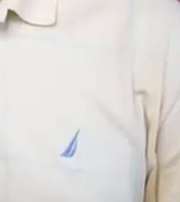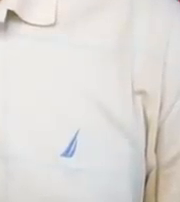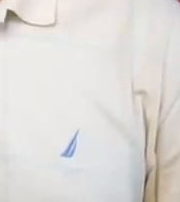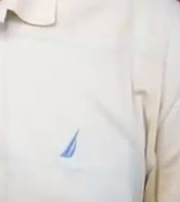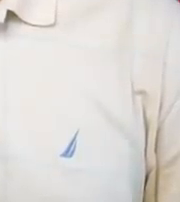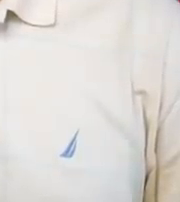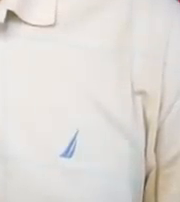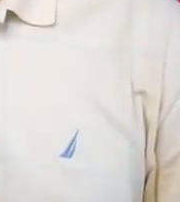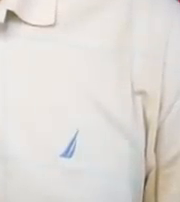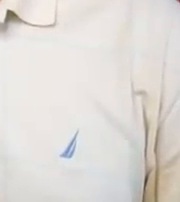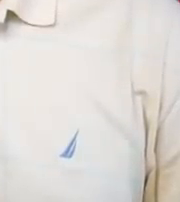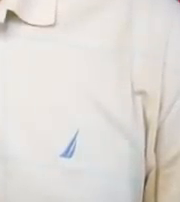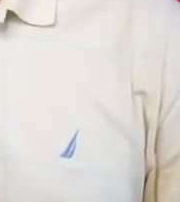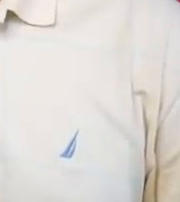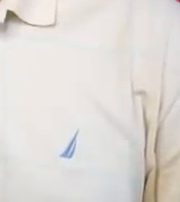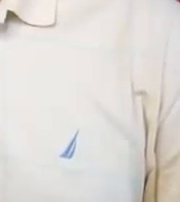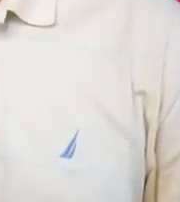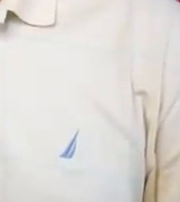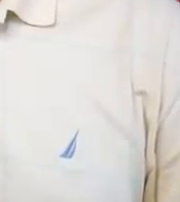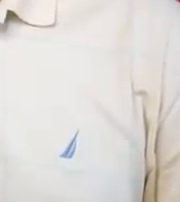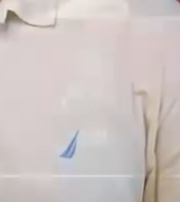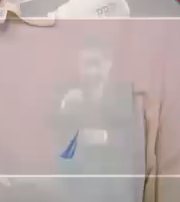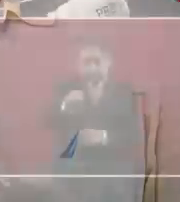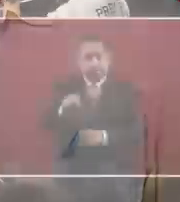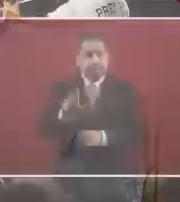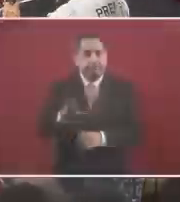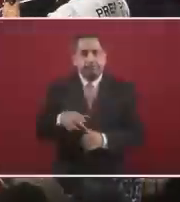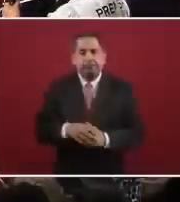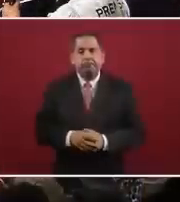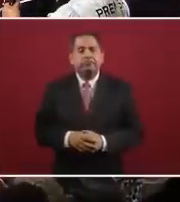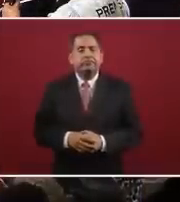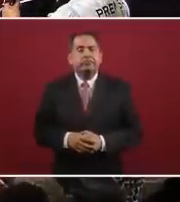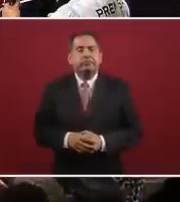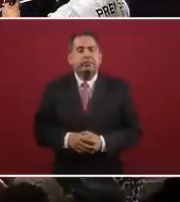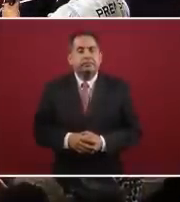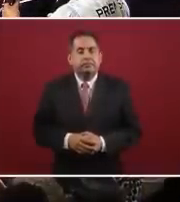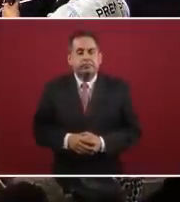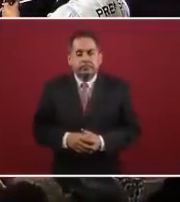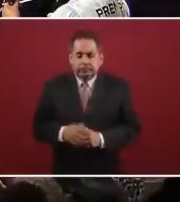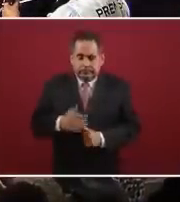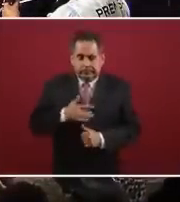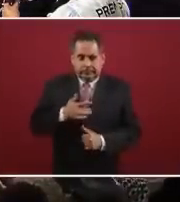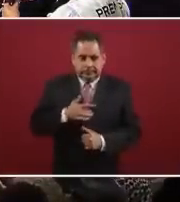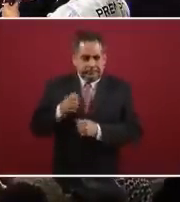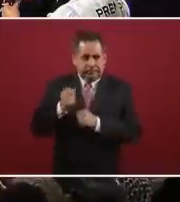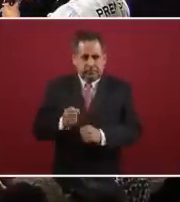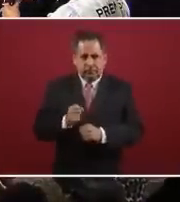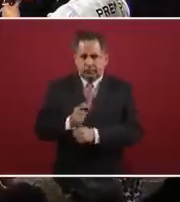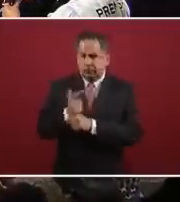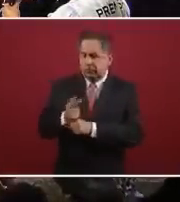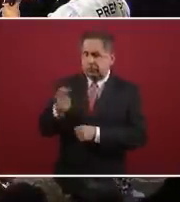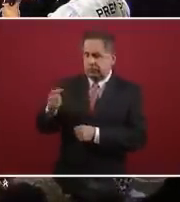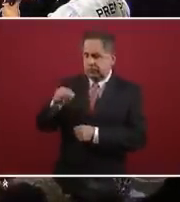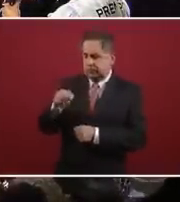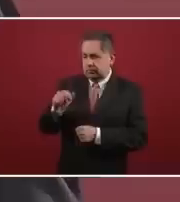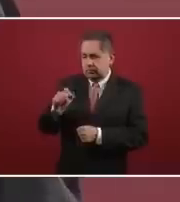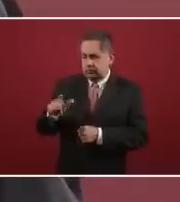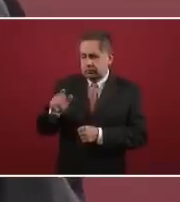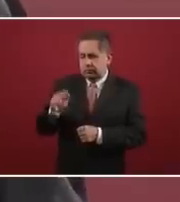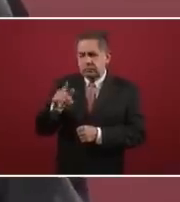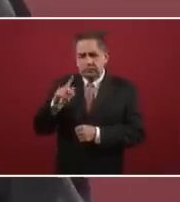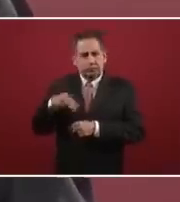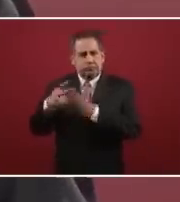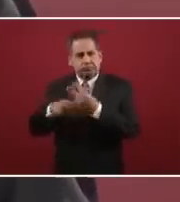enemigos. Así lo dijo el presidente. Yo estoy seguro que el liceo Bartlett va a informar.